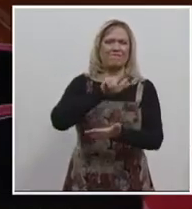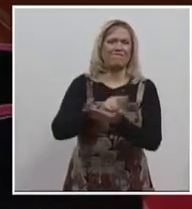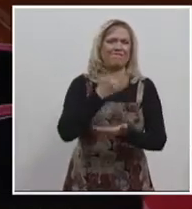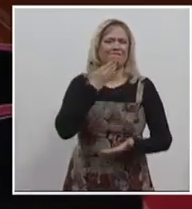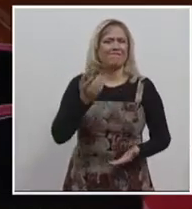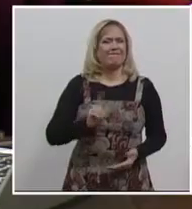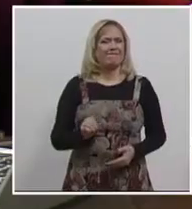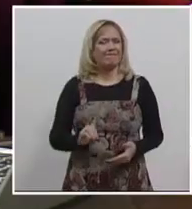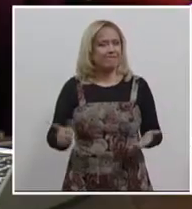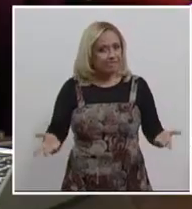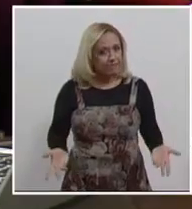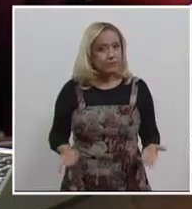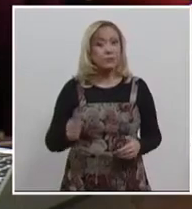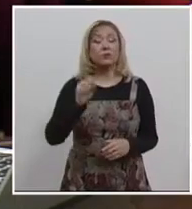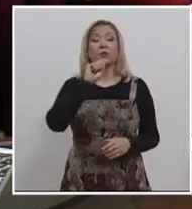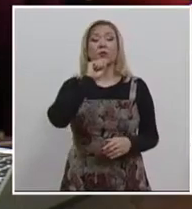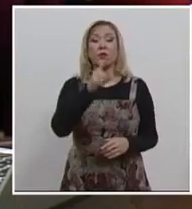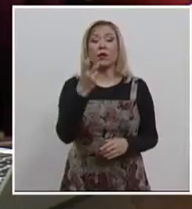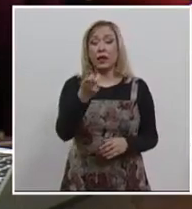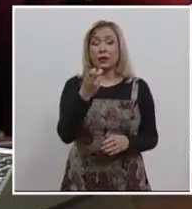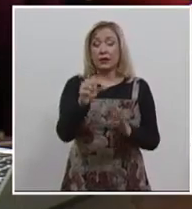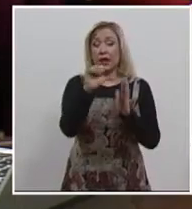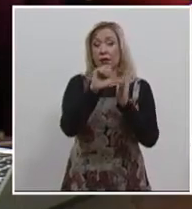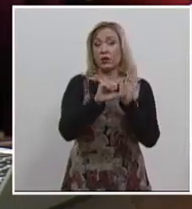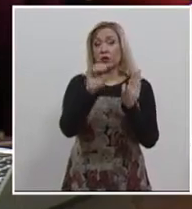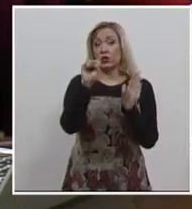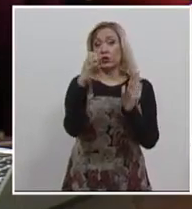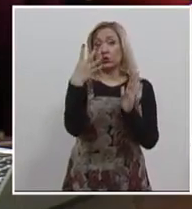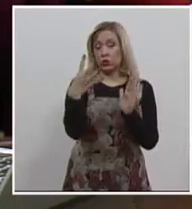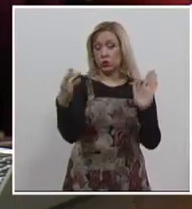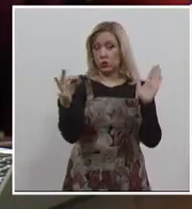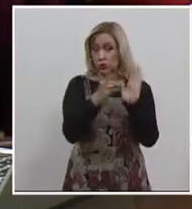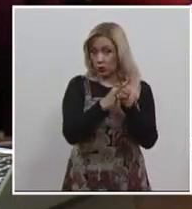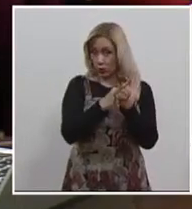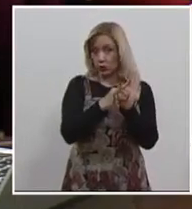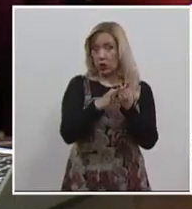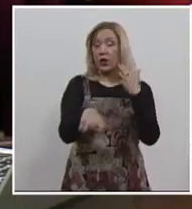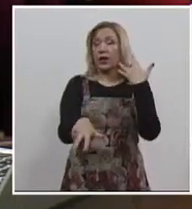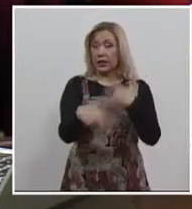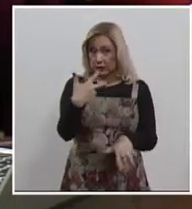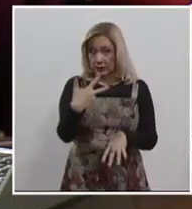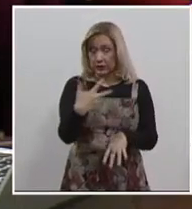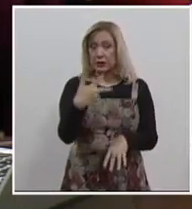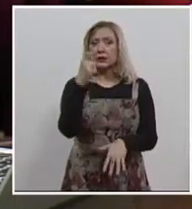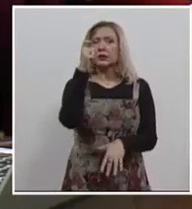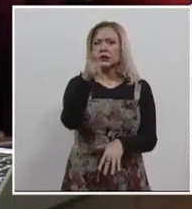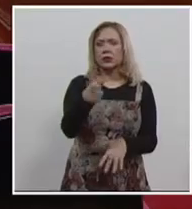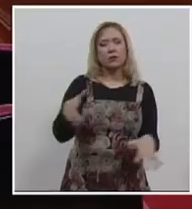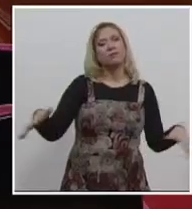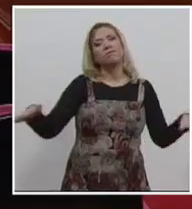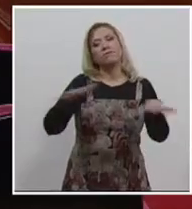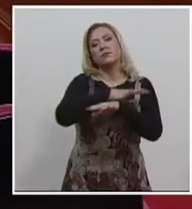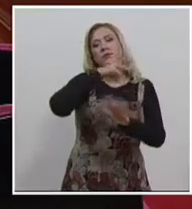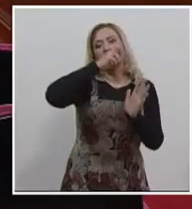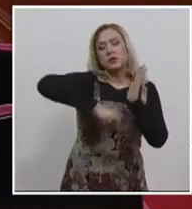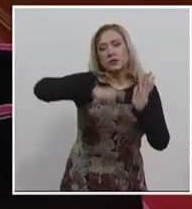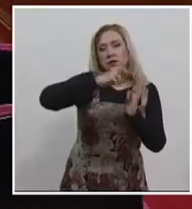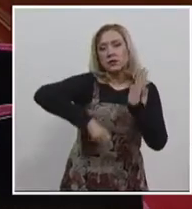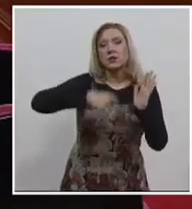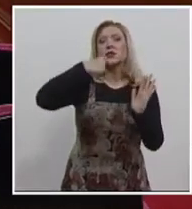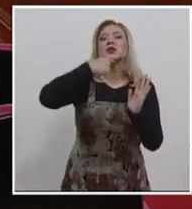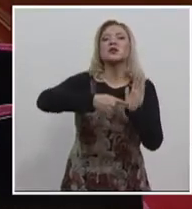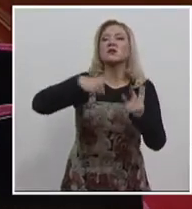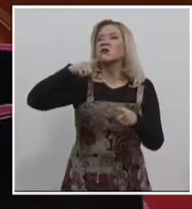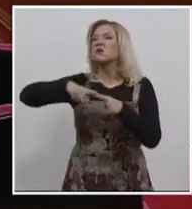que destacar que este artículo 64, fracción 13ª, fue reformado y establecía como